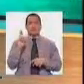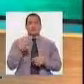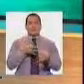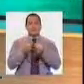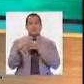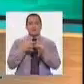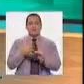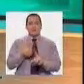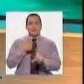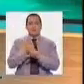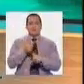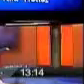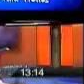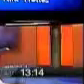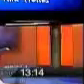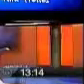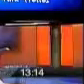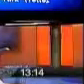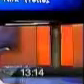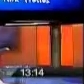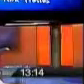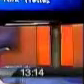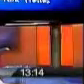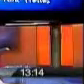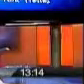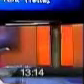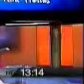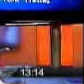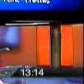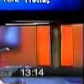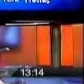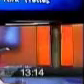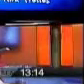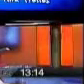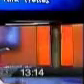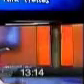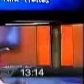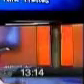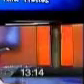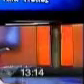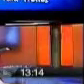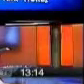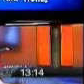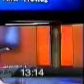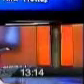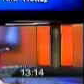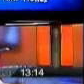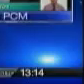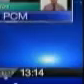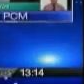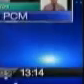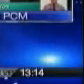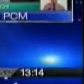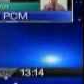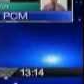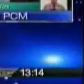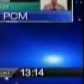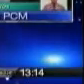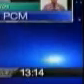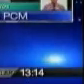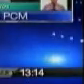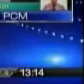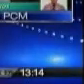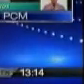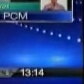dicho el magistrado. Bien, interrumpimos para enlazarnos en vivo con Palacio de Gobierno, conferencia de prensa, el primer ministro y el ministro de